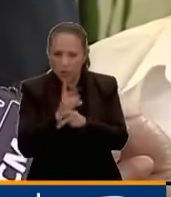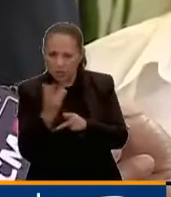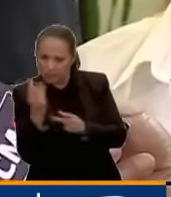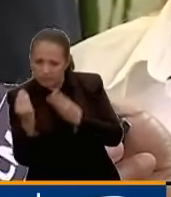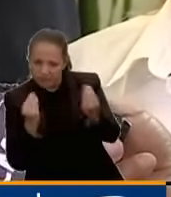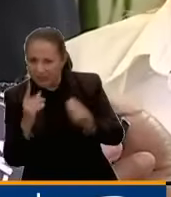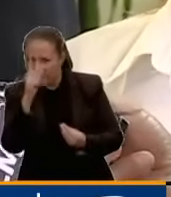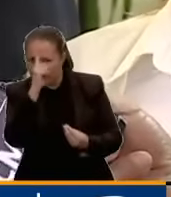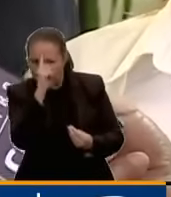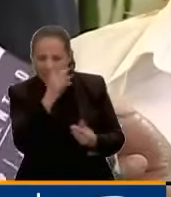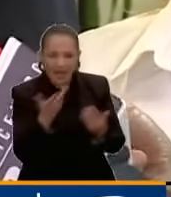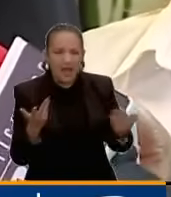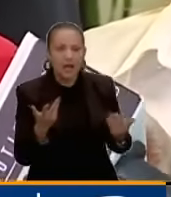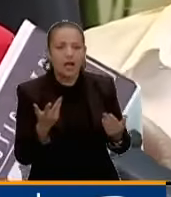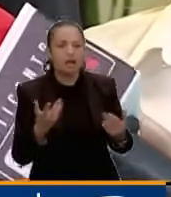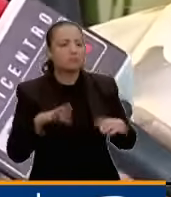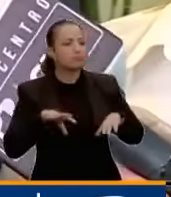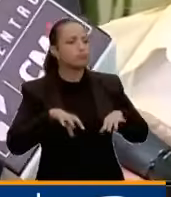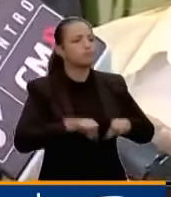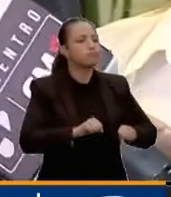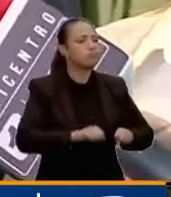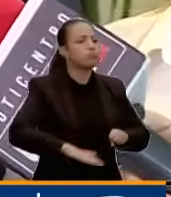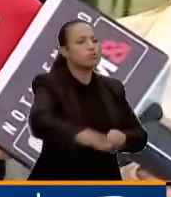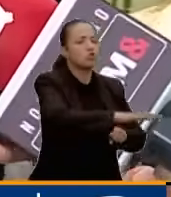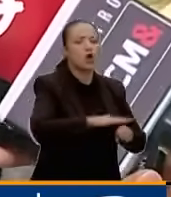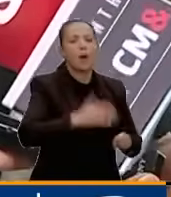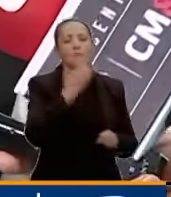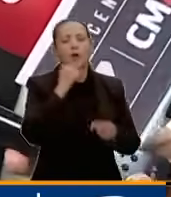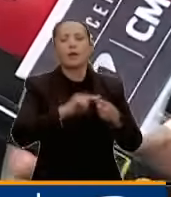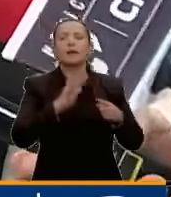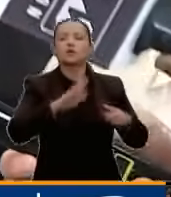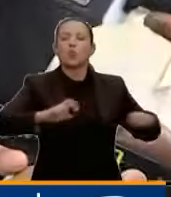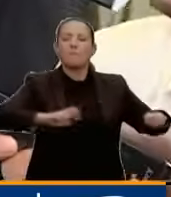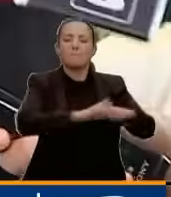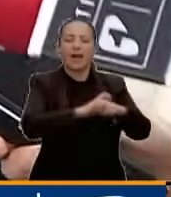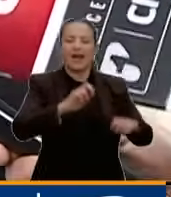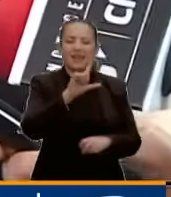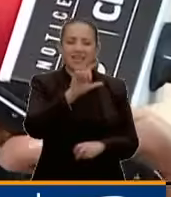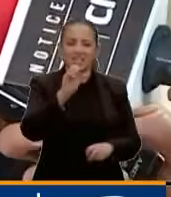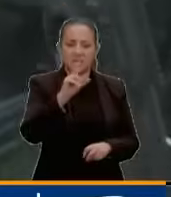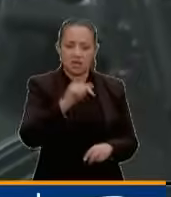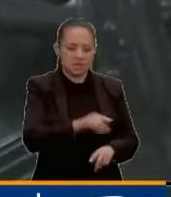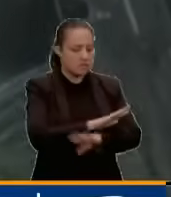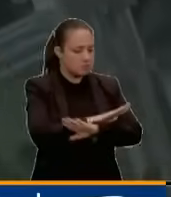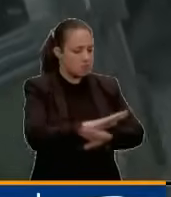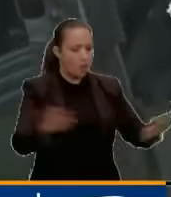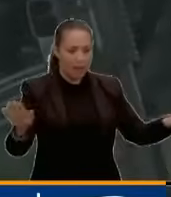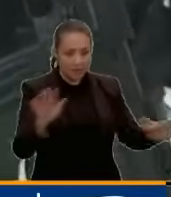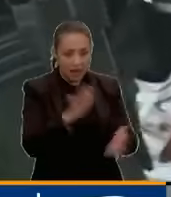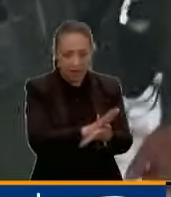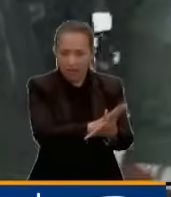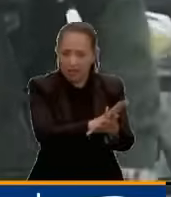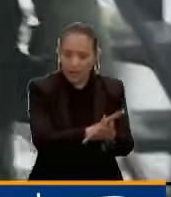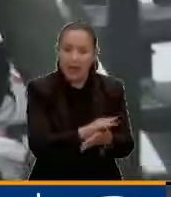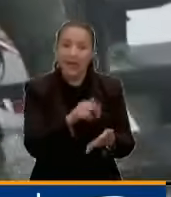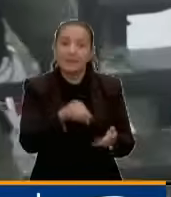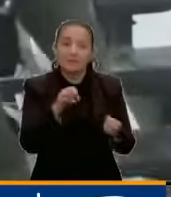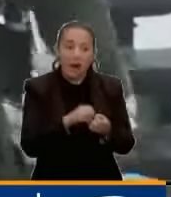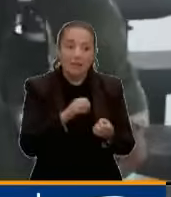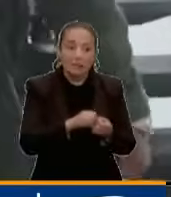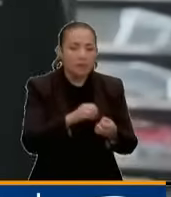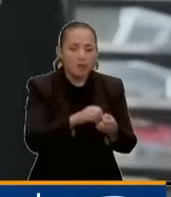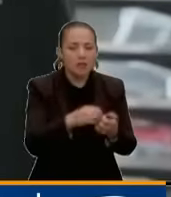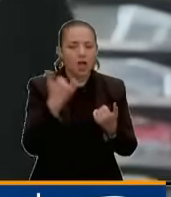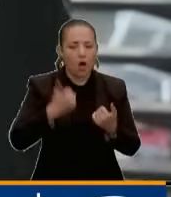a apropiar inclusive de zonas como el Parque Lleras, eso se tiene que acabar. Para evitar más delitos, las autoridades